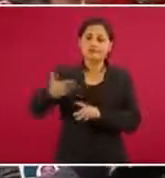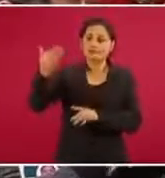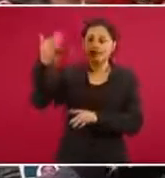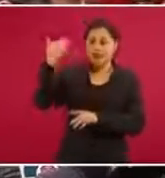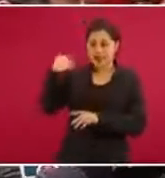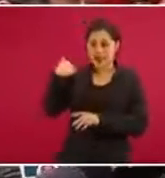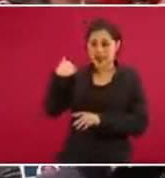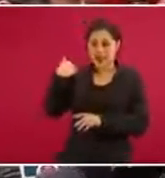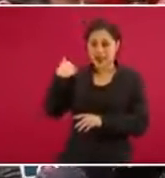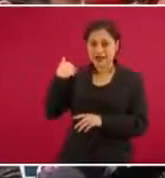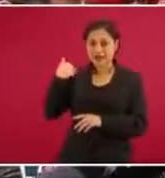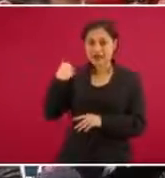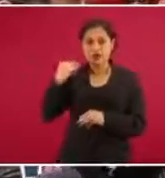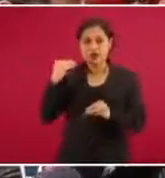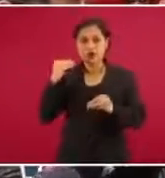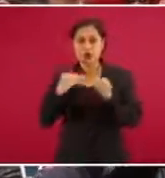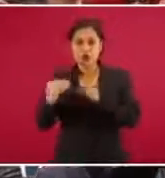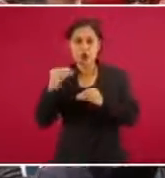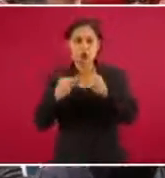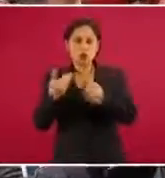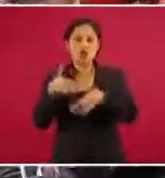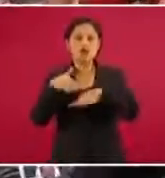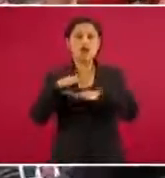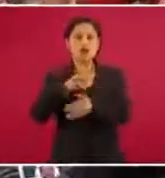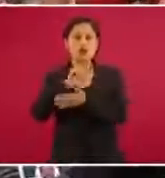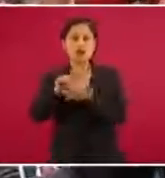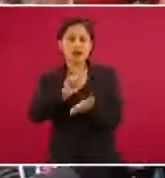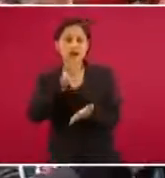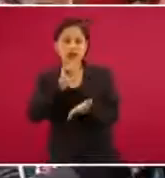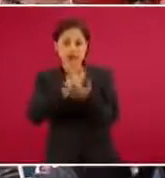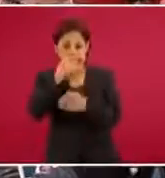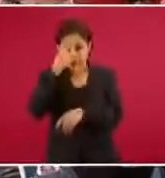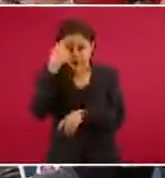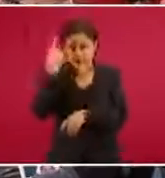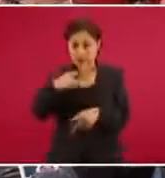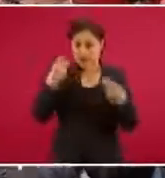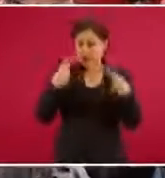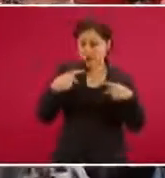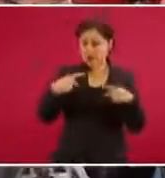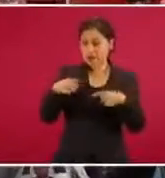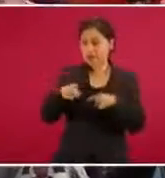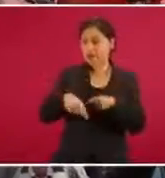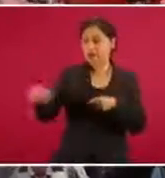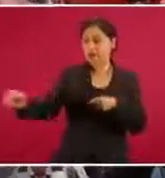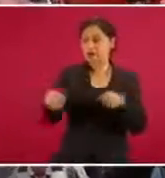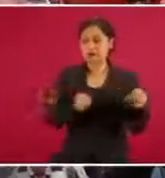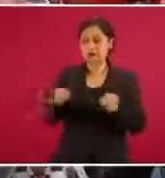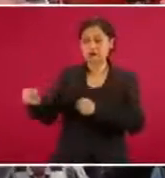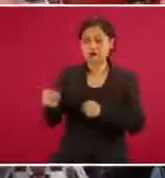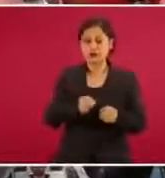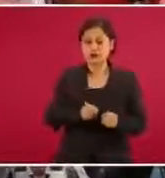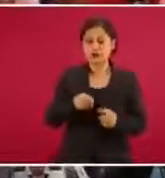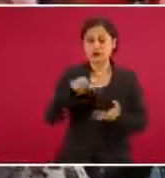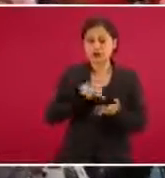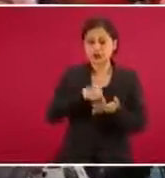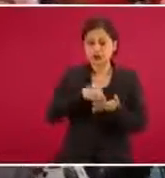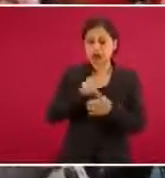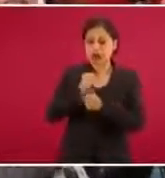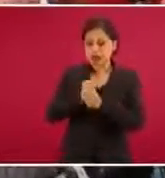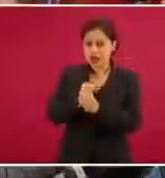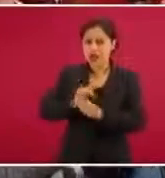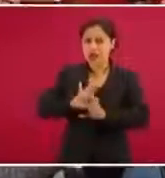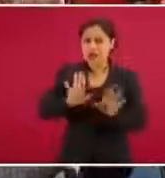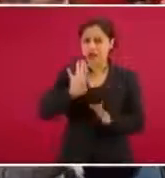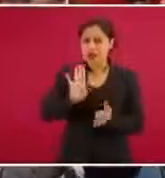outsourcing incluso pues ya hay hasta divisiones y se acusa por parte de uno de los senadores creo que es gómez urrutia quien